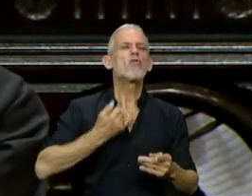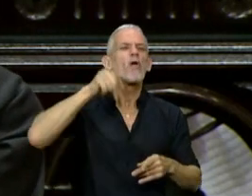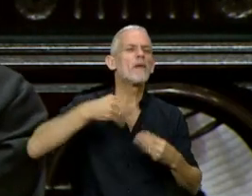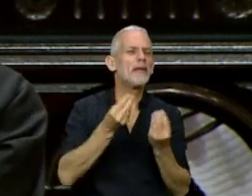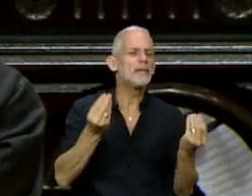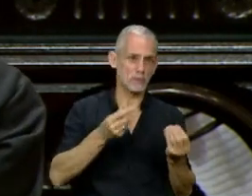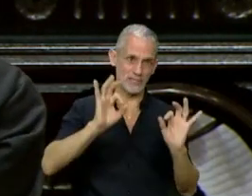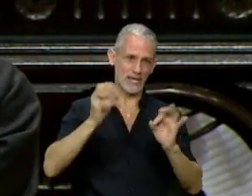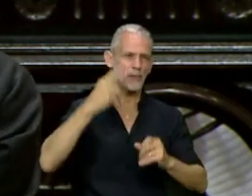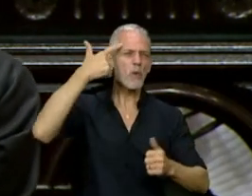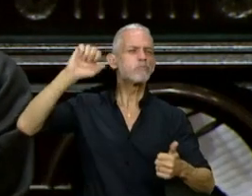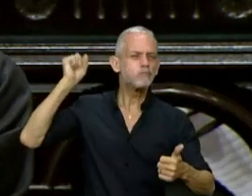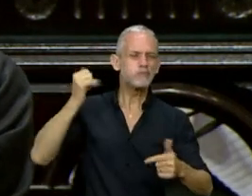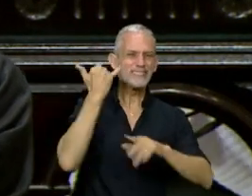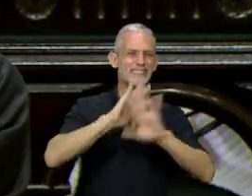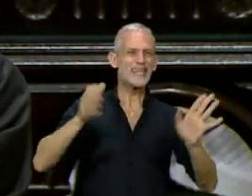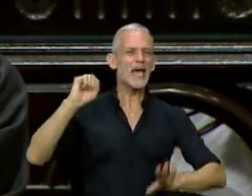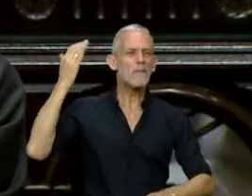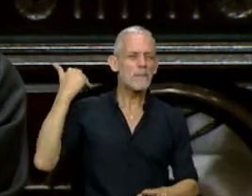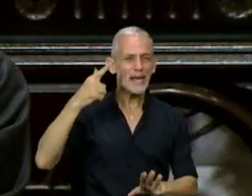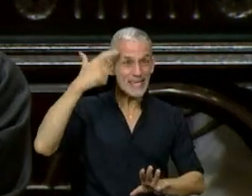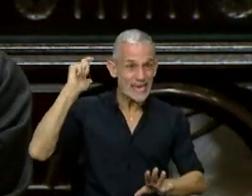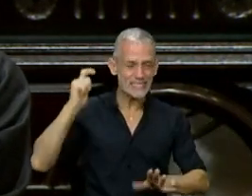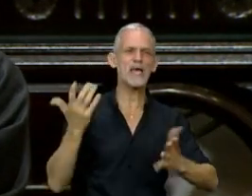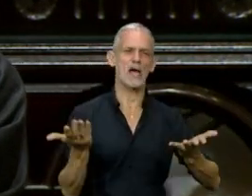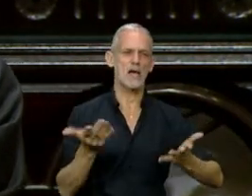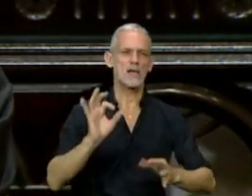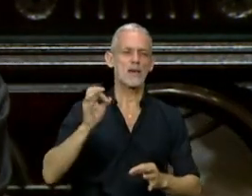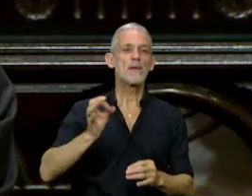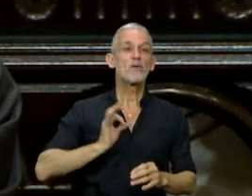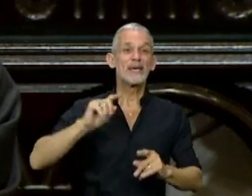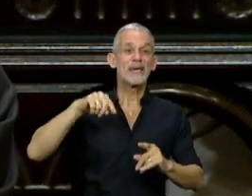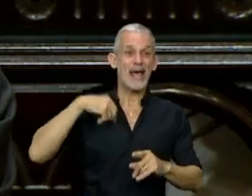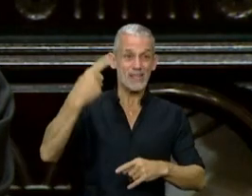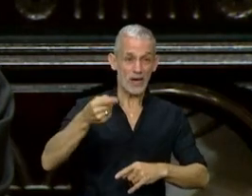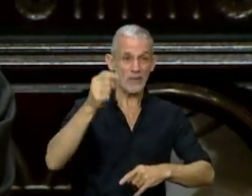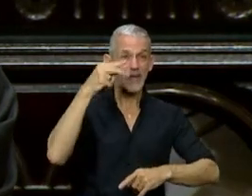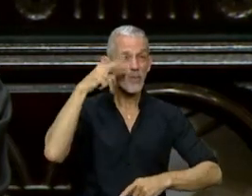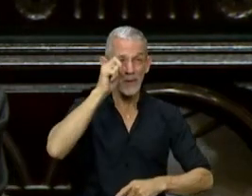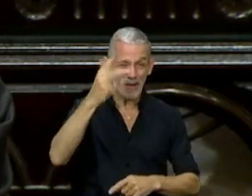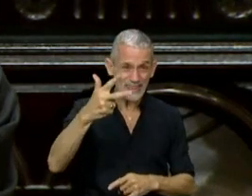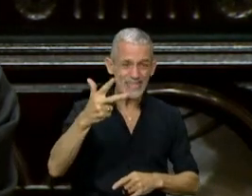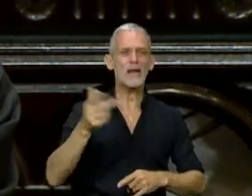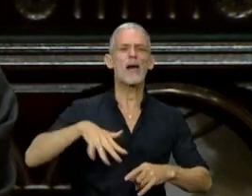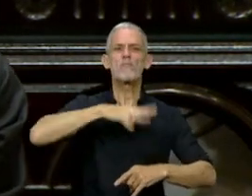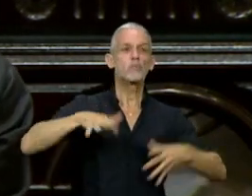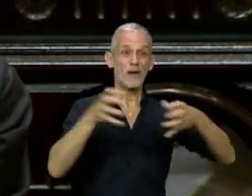venimos, de la experiencia que tuvimos, y también es importante para el año que se avecina, que para nuestro espacio